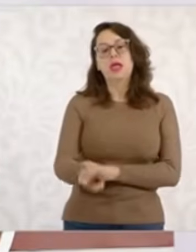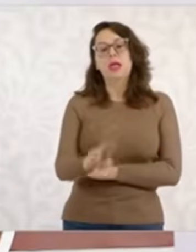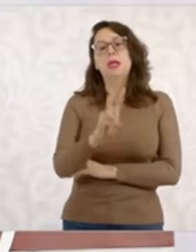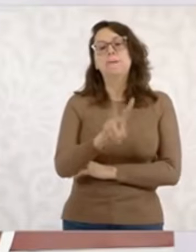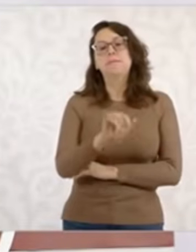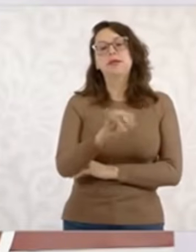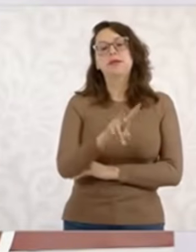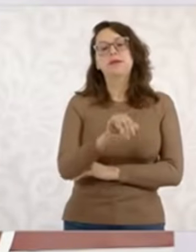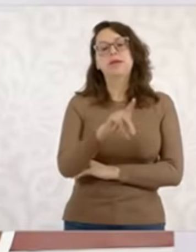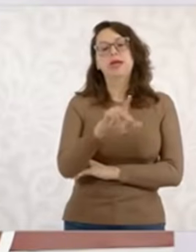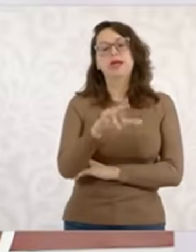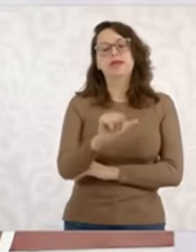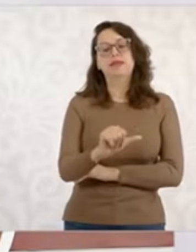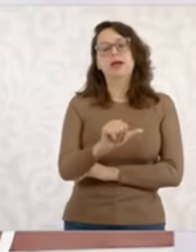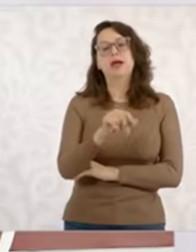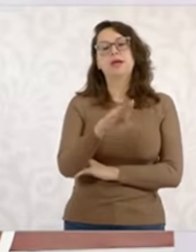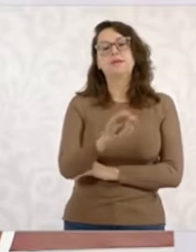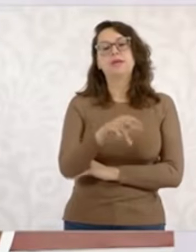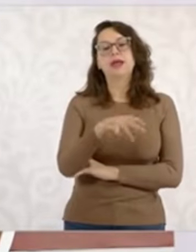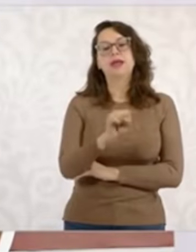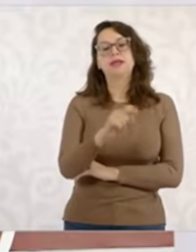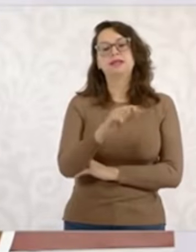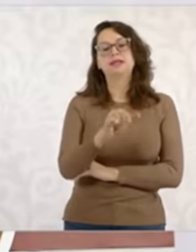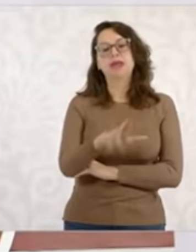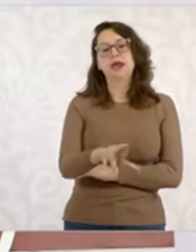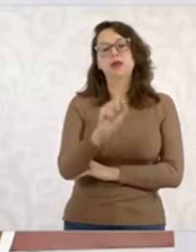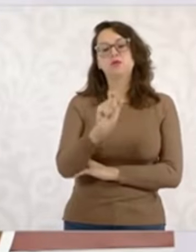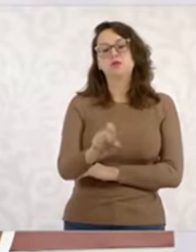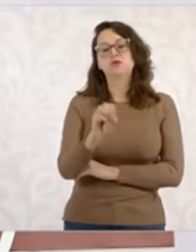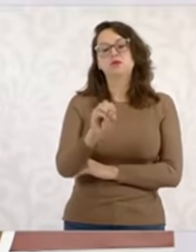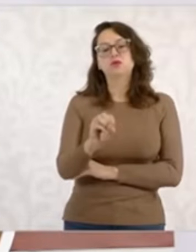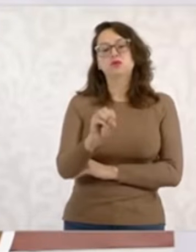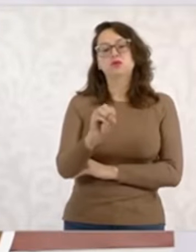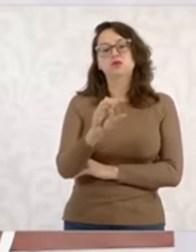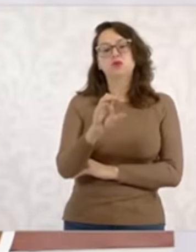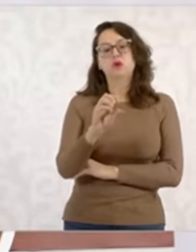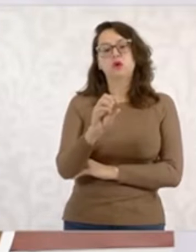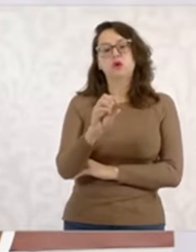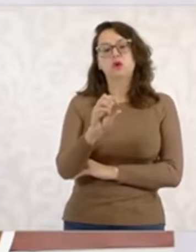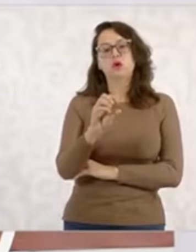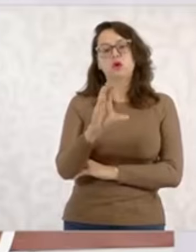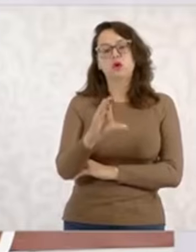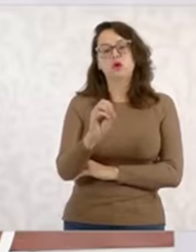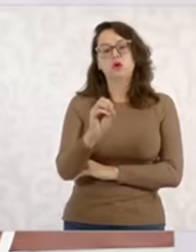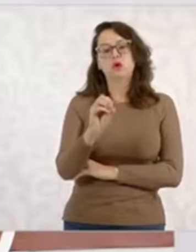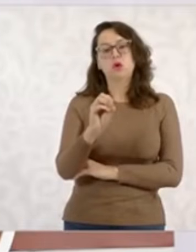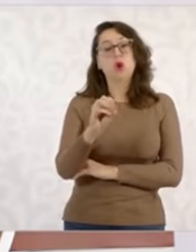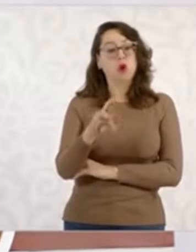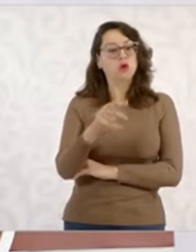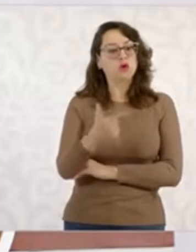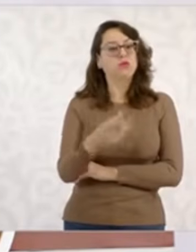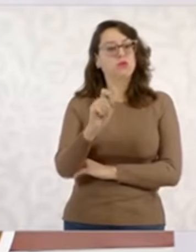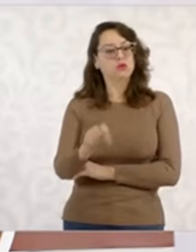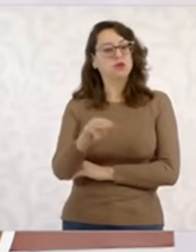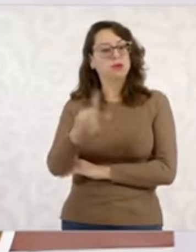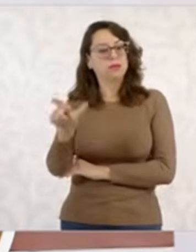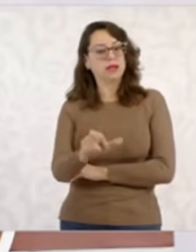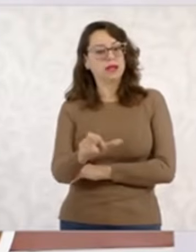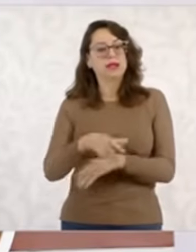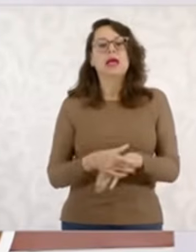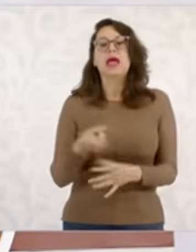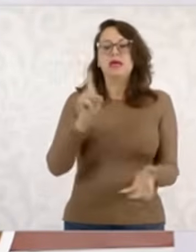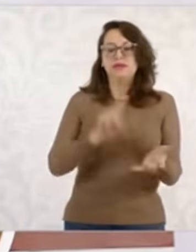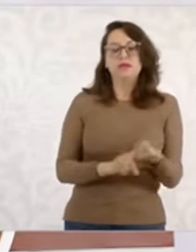viviendabienestar.gov.mx. Este portal los manda les da las características generales del programa de vivienda para el